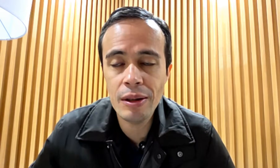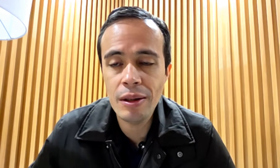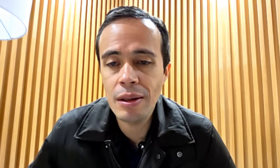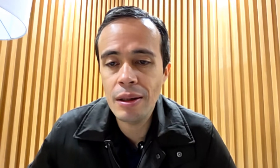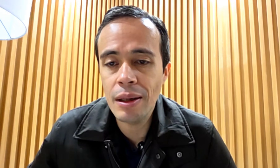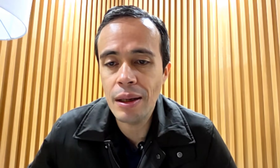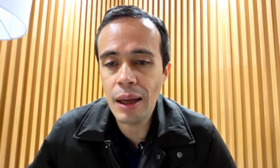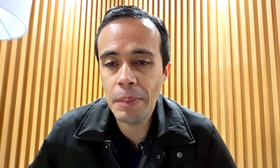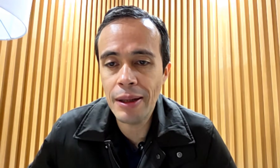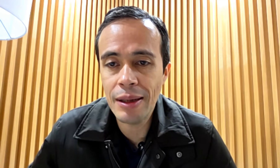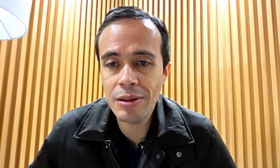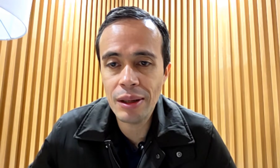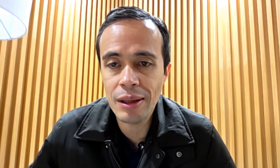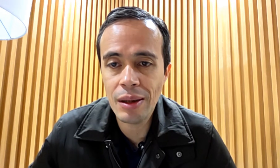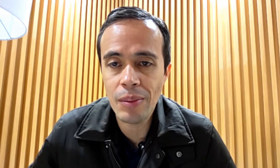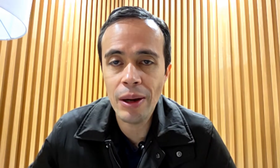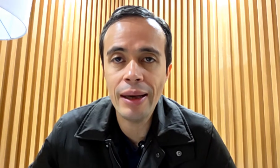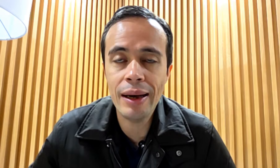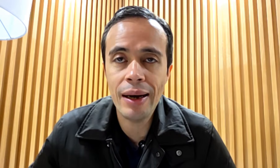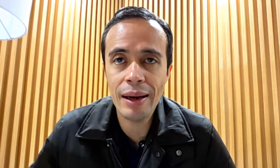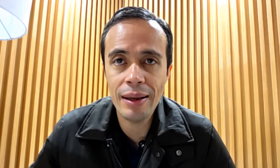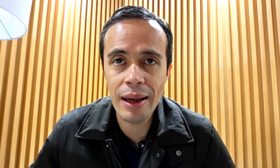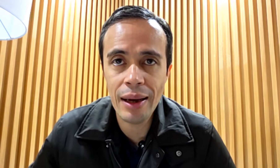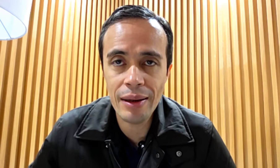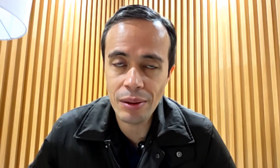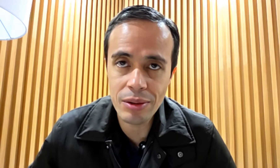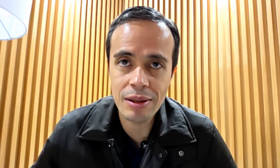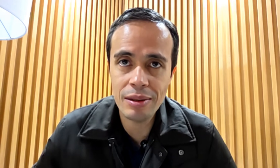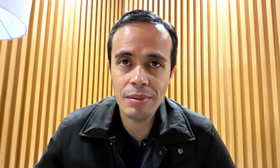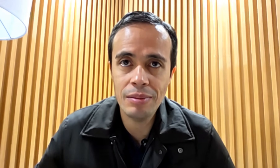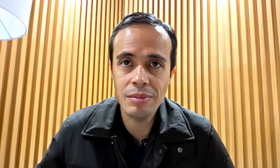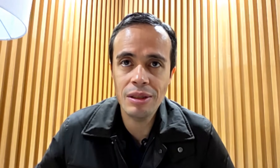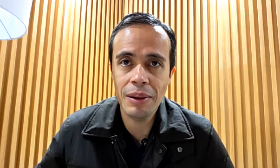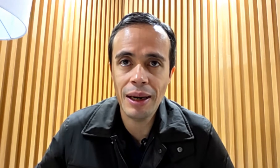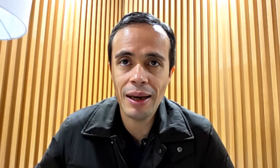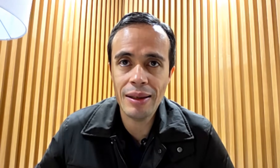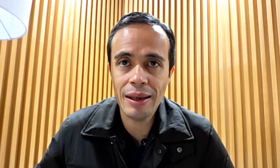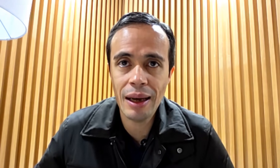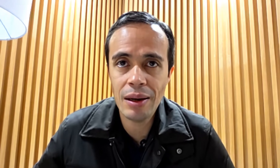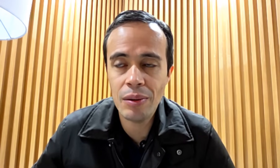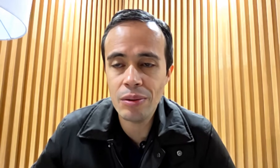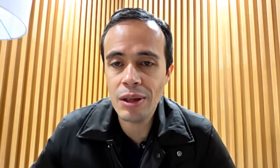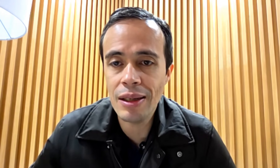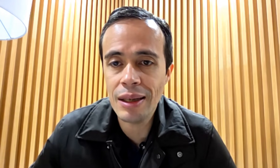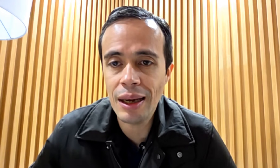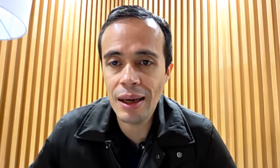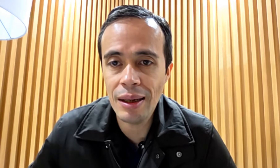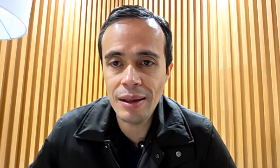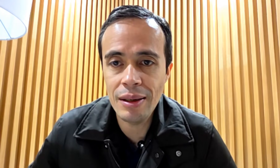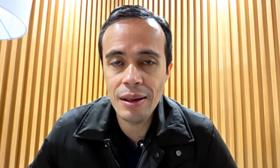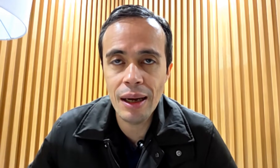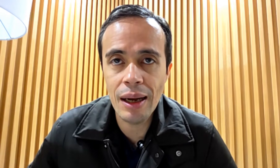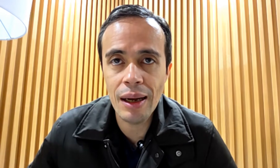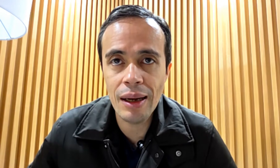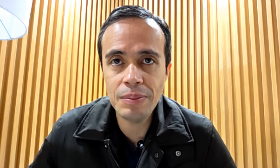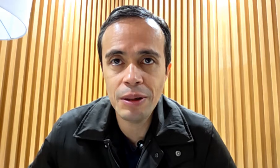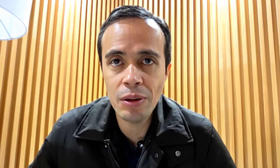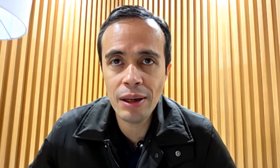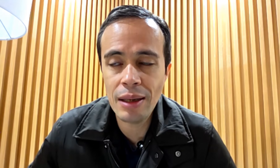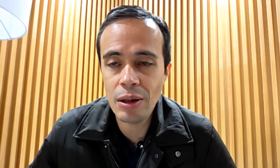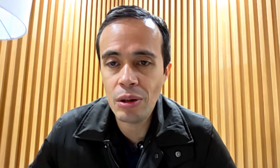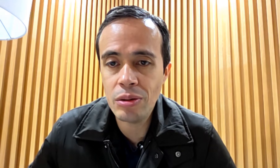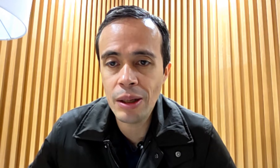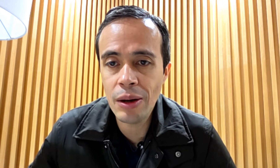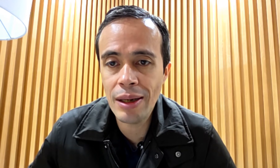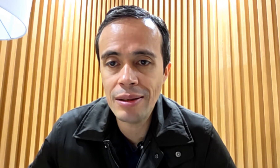bajo el pretexto de que como hay guerra en Irán, entonces se van a agandallar ustedes a las